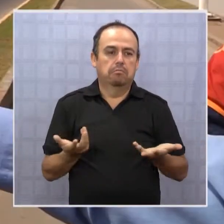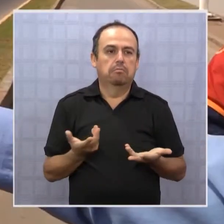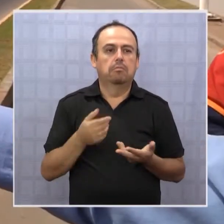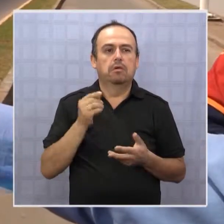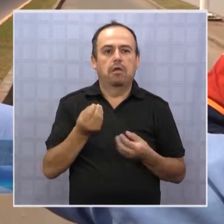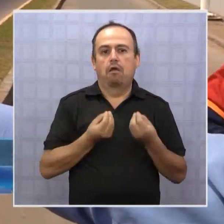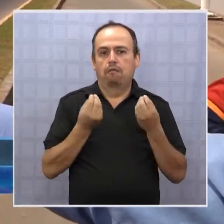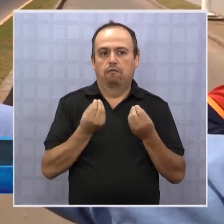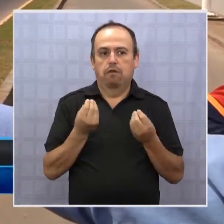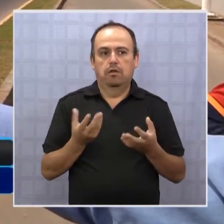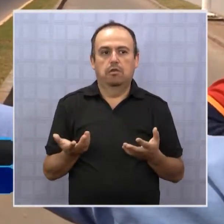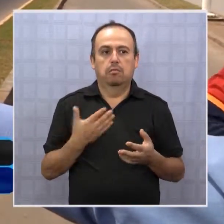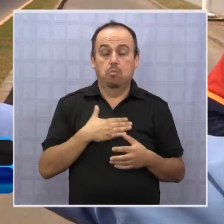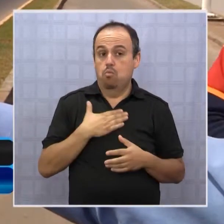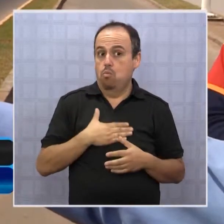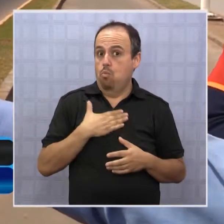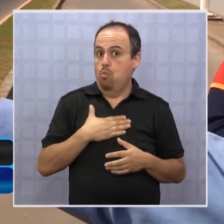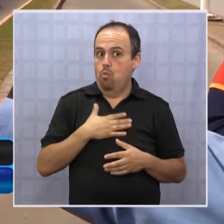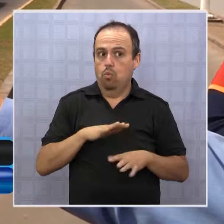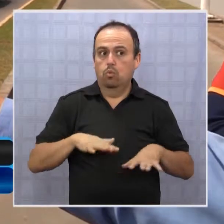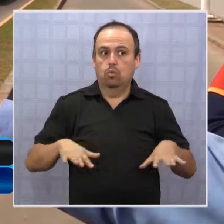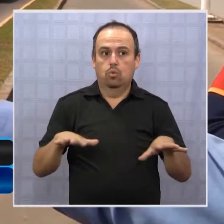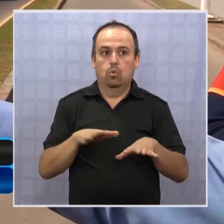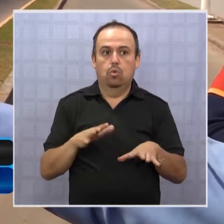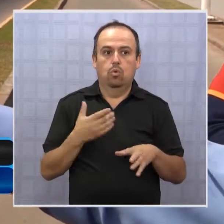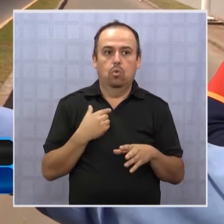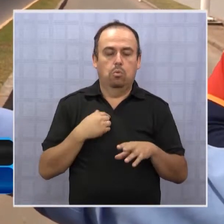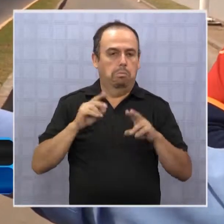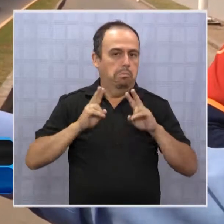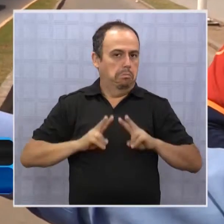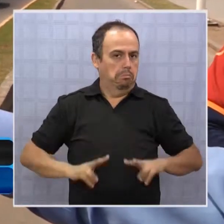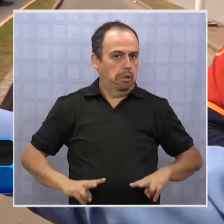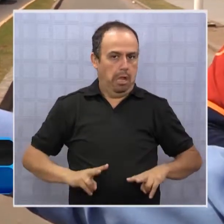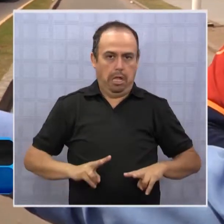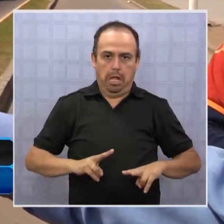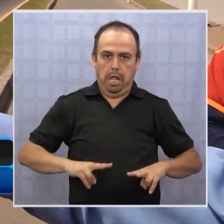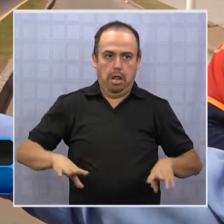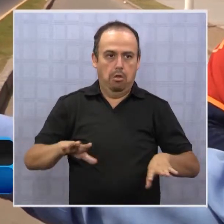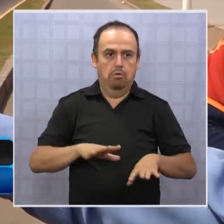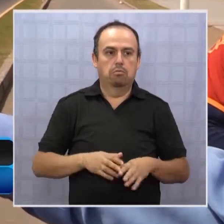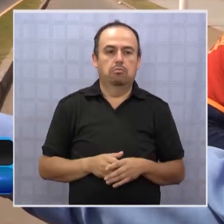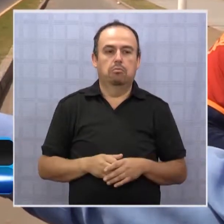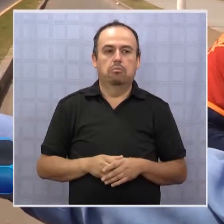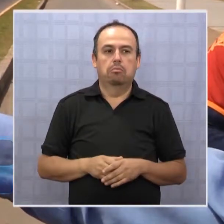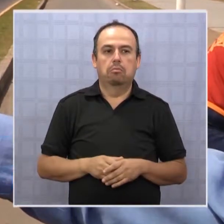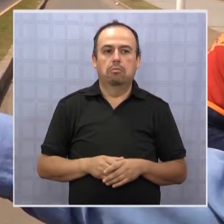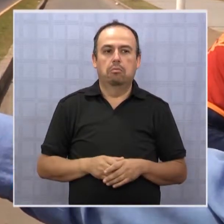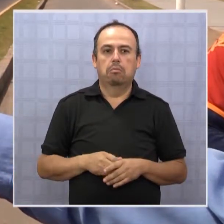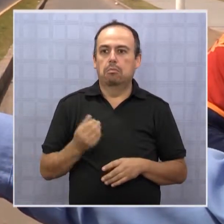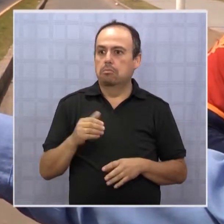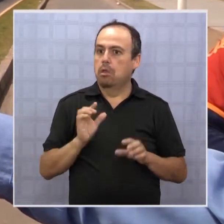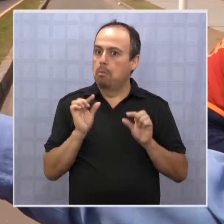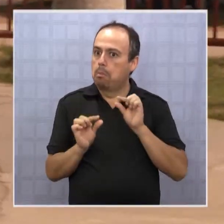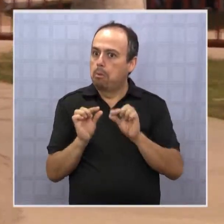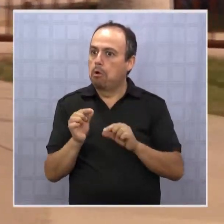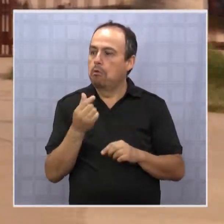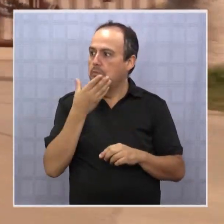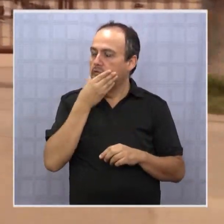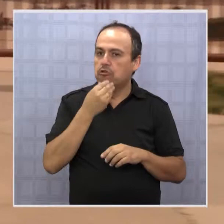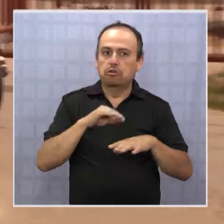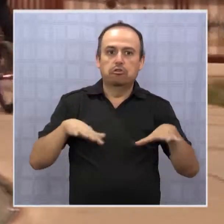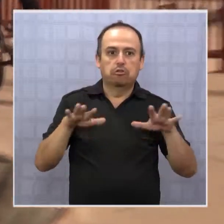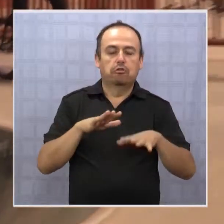Sí, súper bueno acá, me gusta mucho, súper tranquilo y se ve cada día mejor, está muy